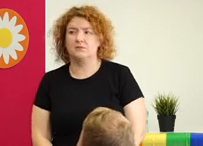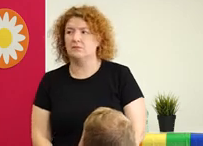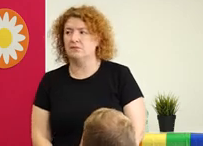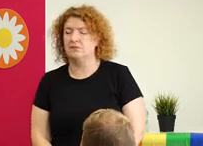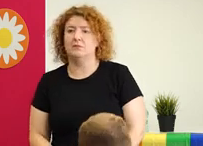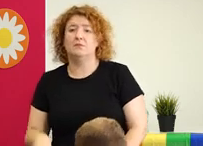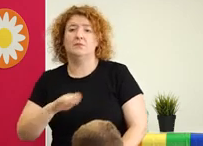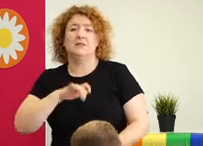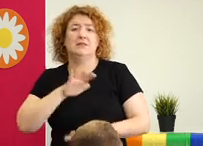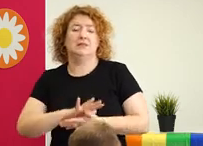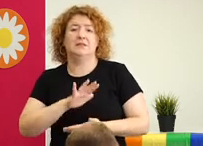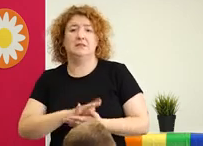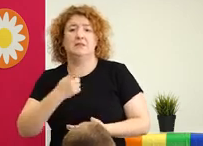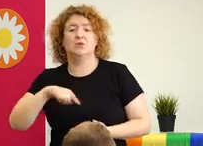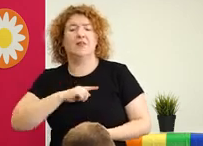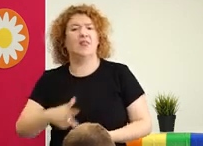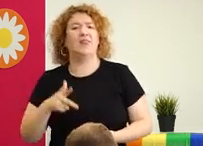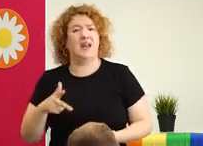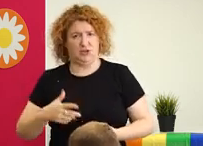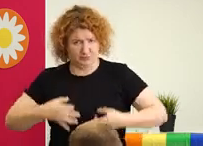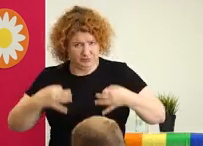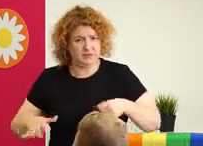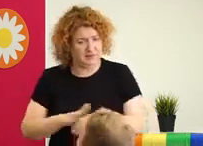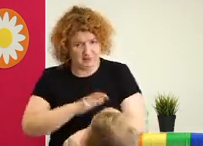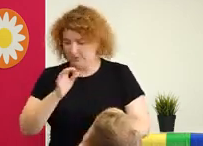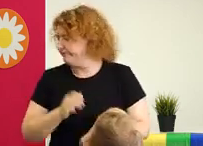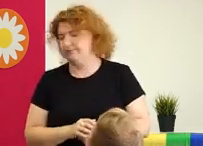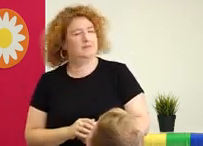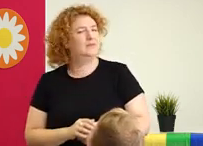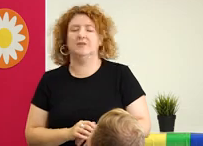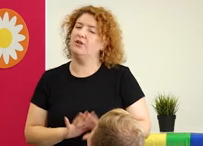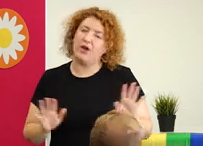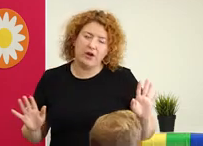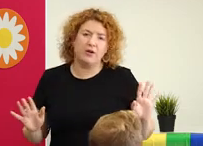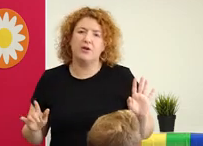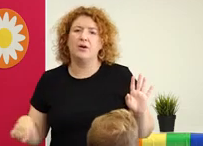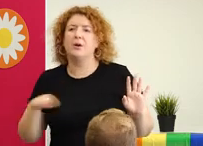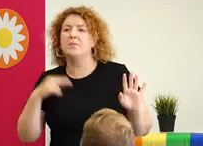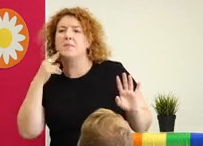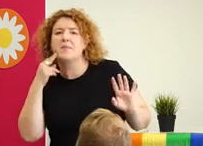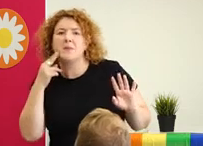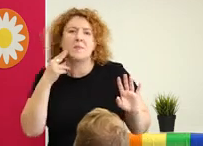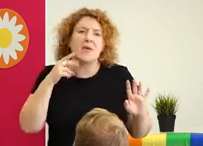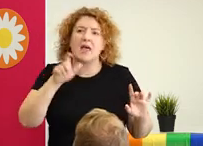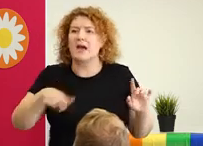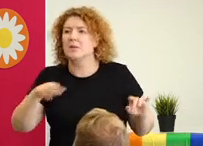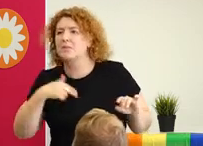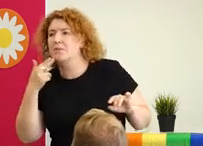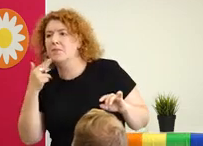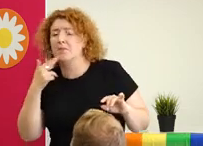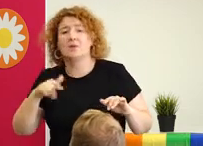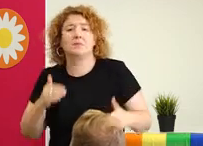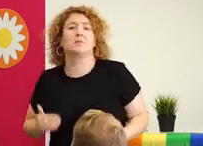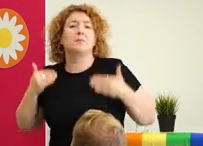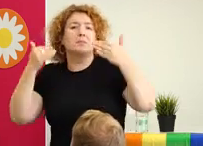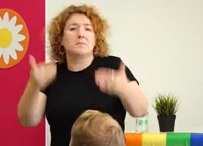orgullo. Y al mismo tiempo ayer una señora de nuevo del Partido Socialista, una terfa, haciendo alusión